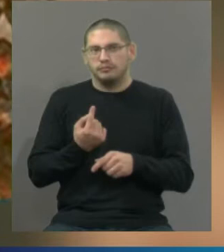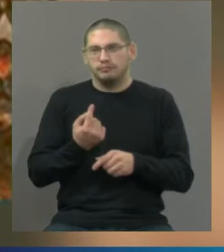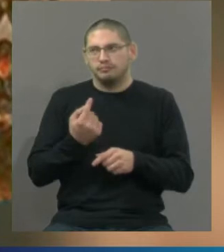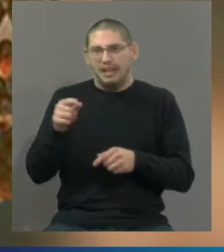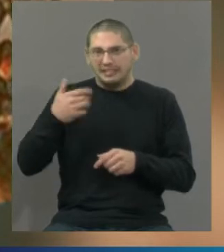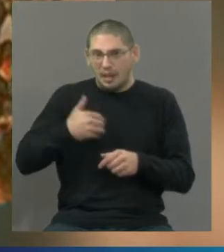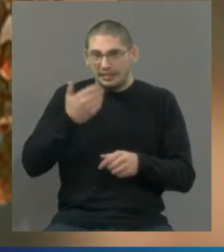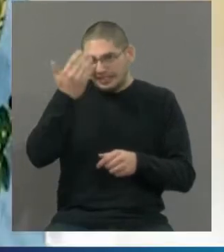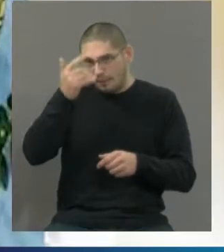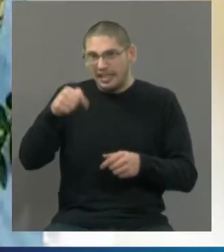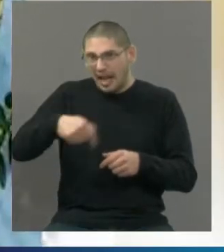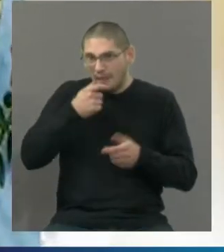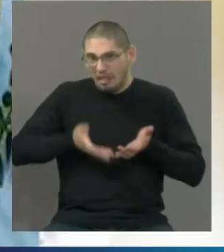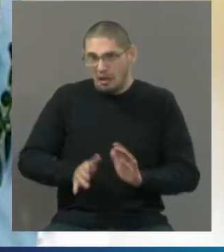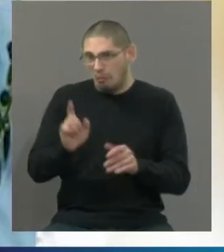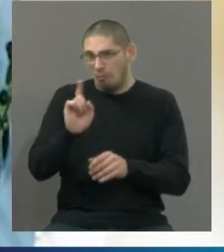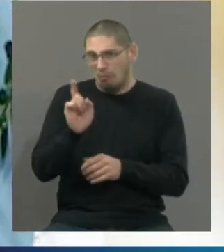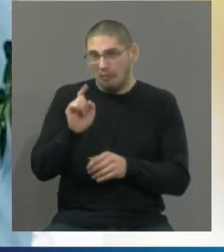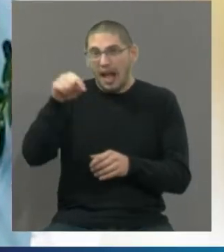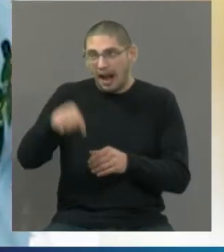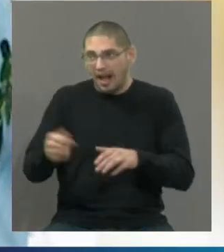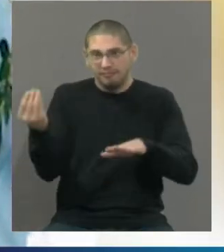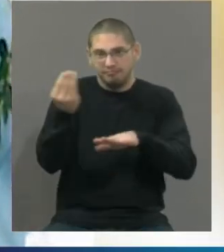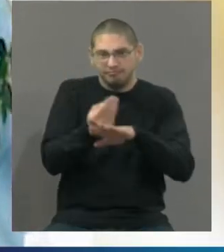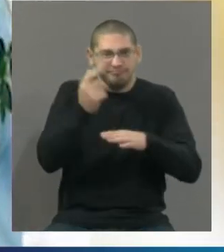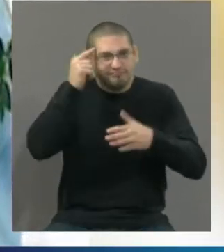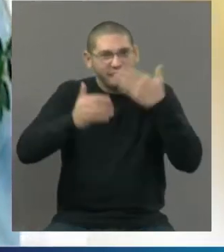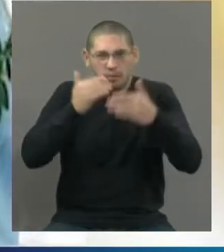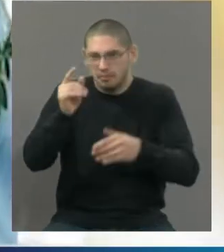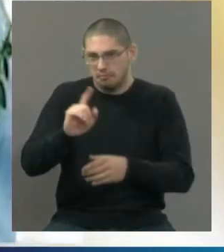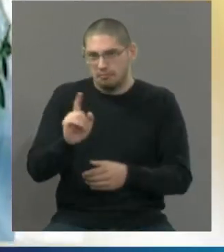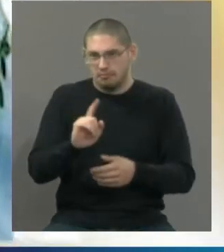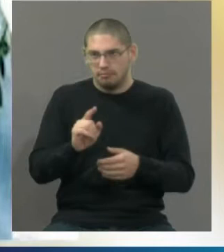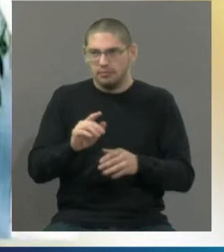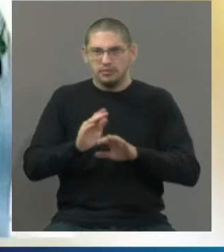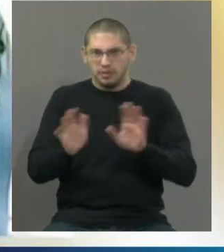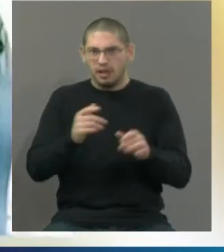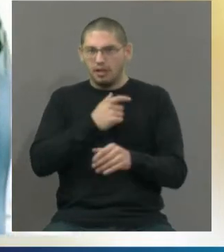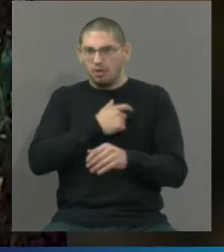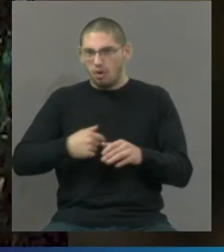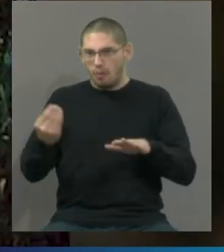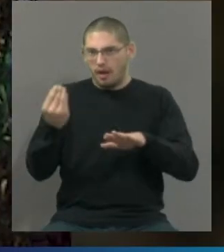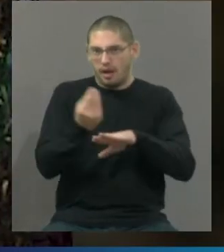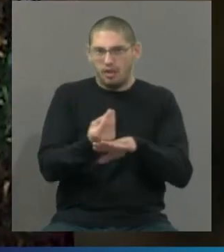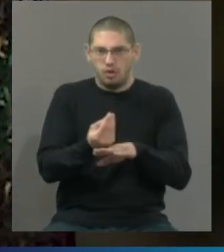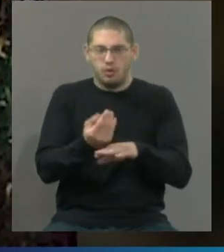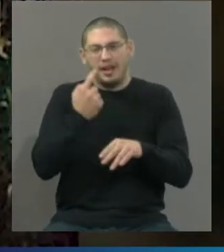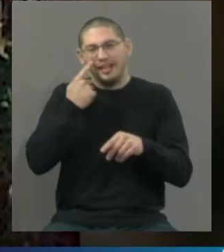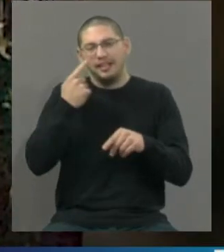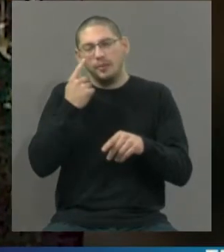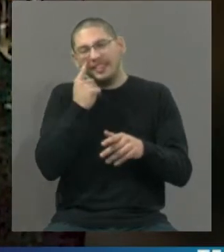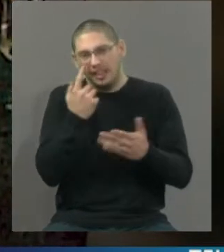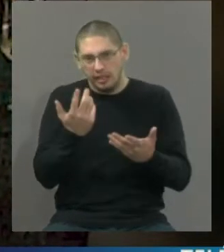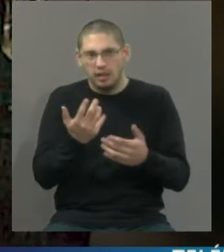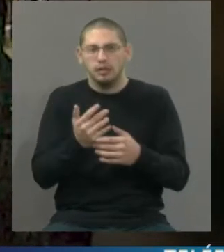tampoco se formó acá, pero digamos, el hecho de venir, de haber sido gobernador intendente de Cuyo, de haber formado